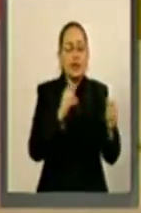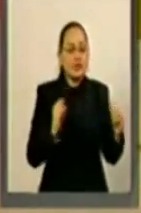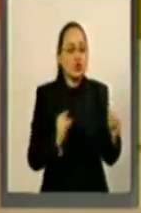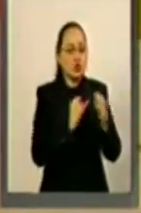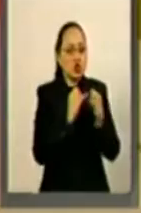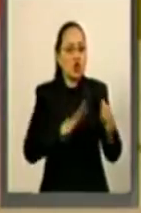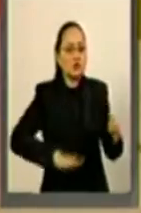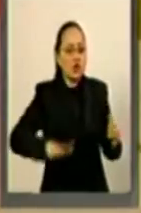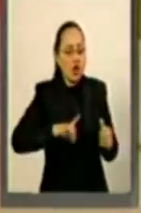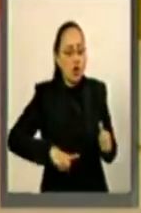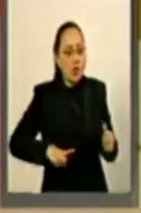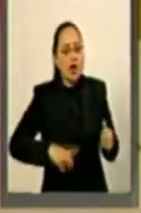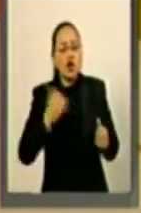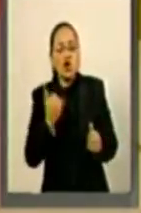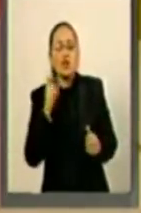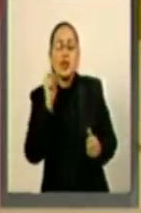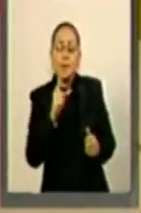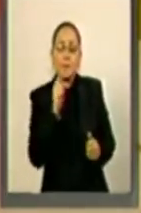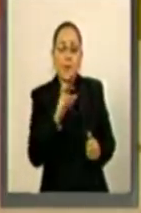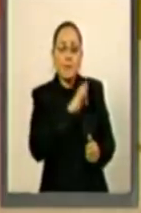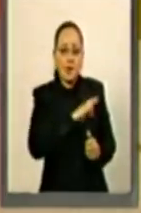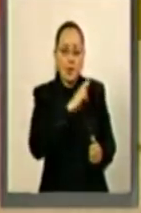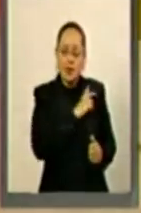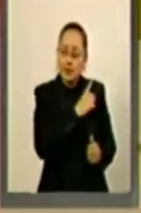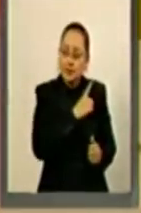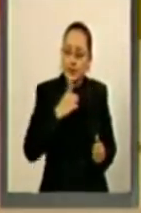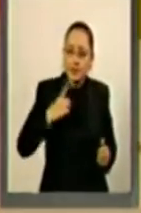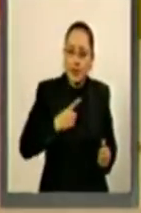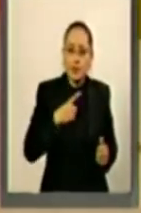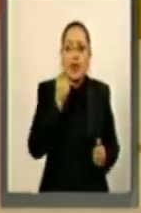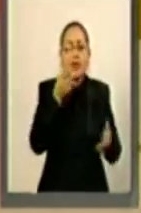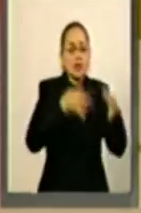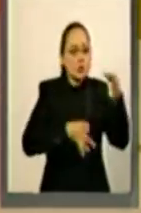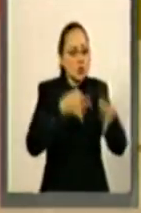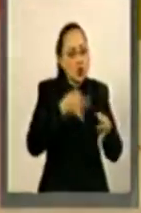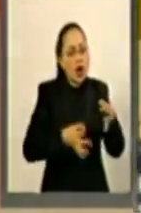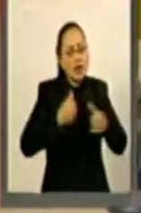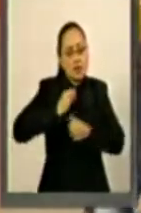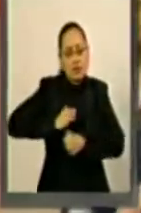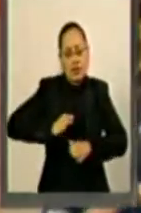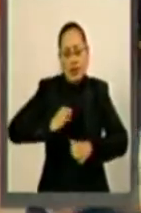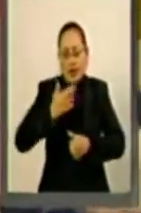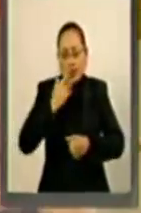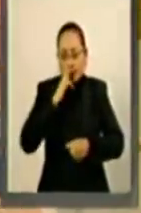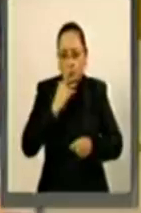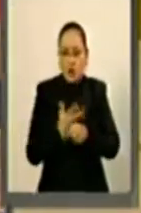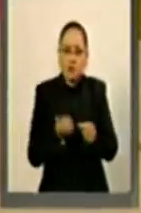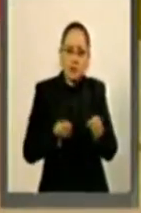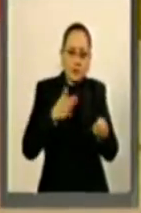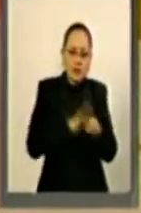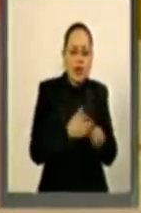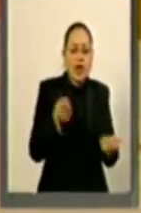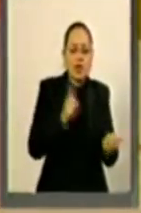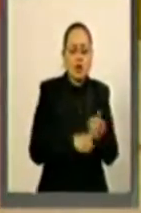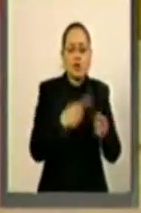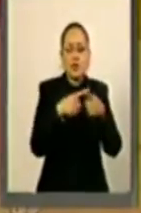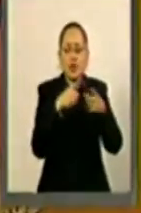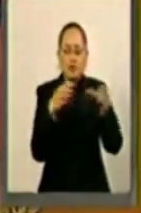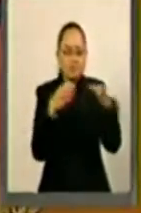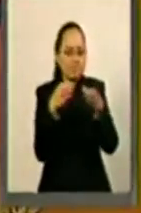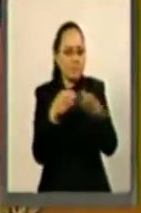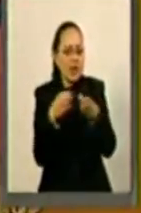públicas o privadas de bienestar social, los tribunales, las autoridades administrativas o los órganos